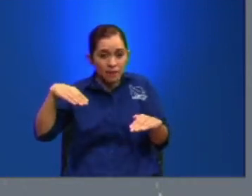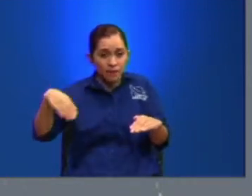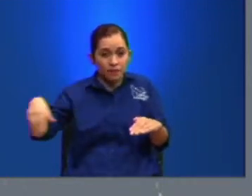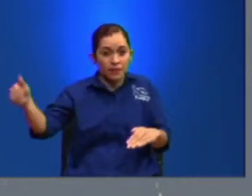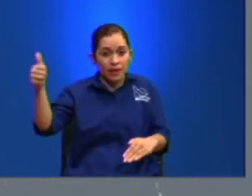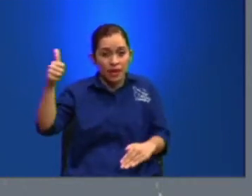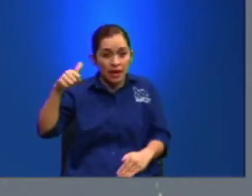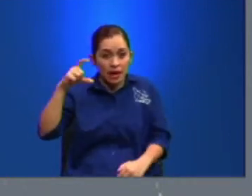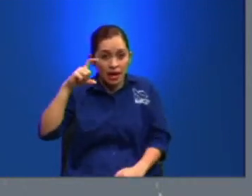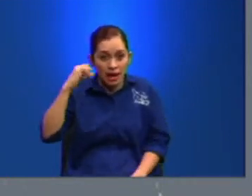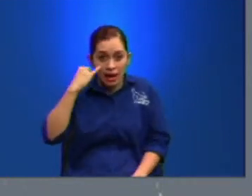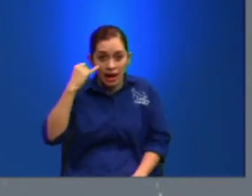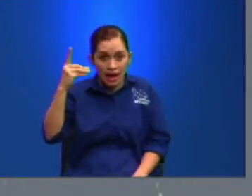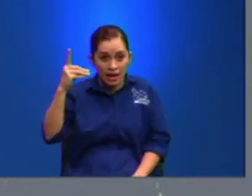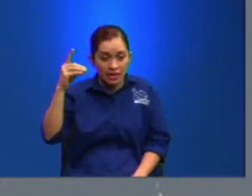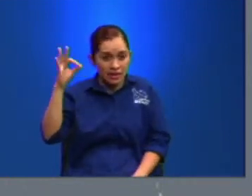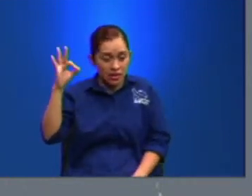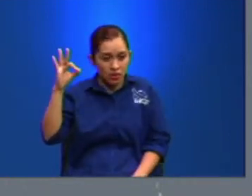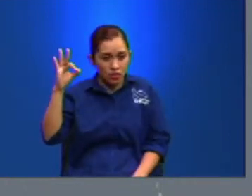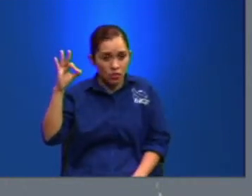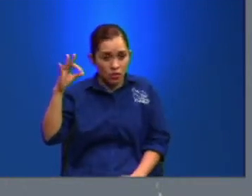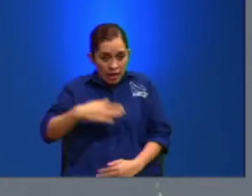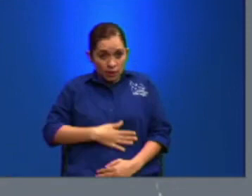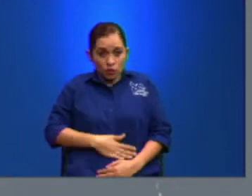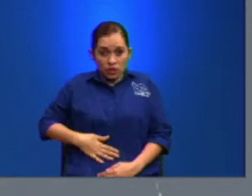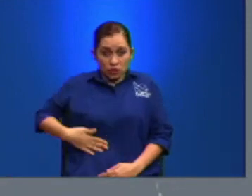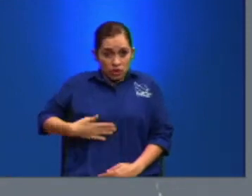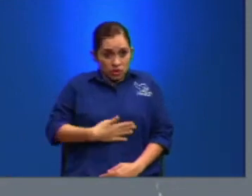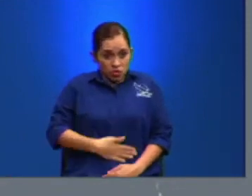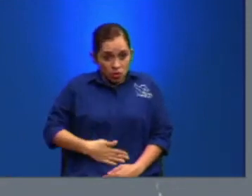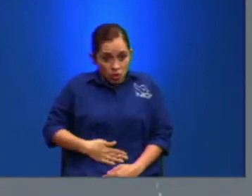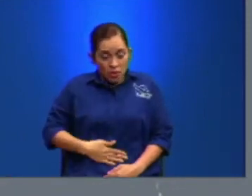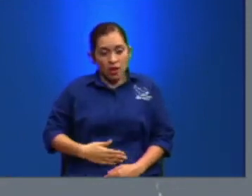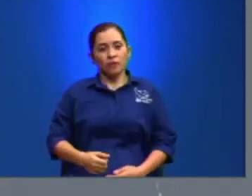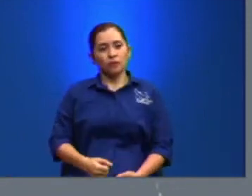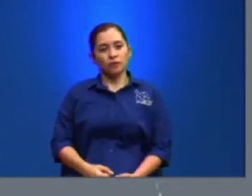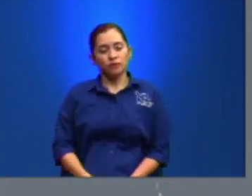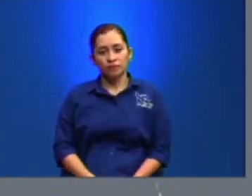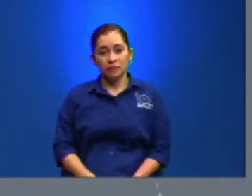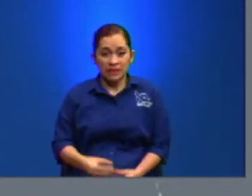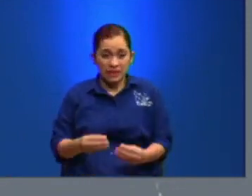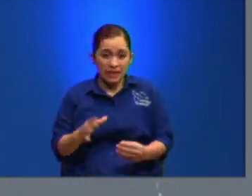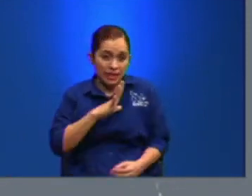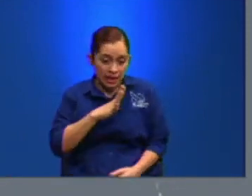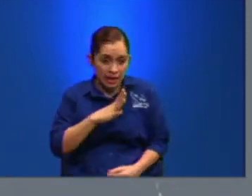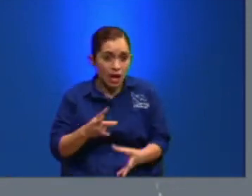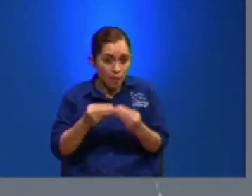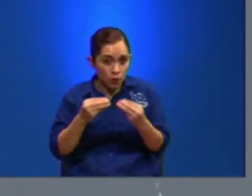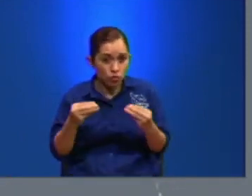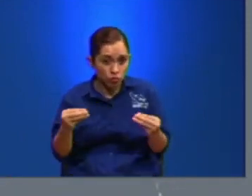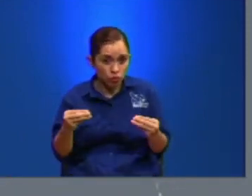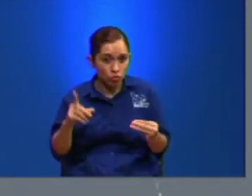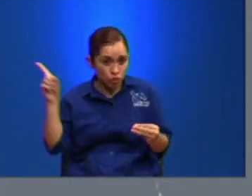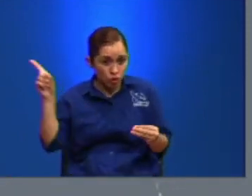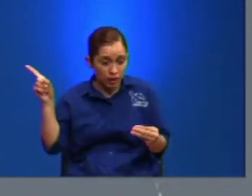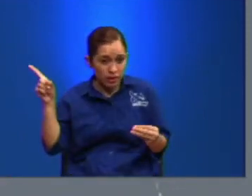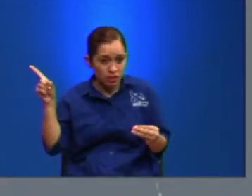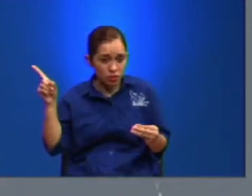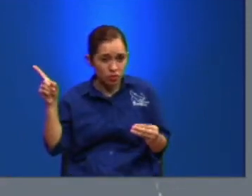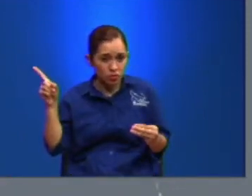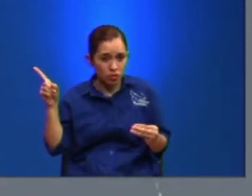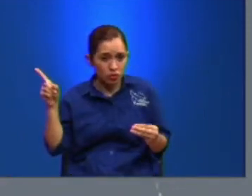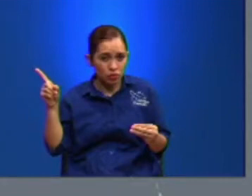en nuestra pancita entonces ya había muchas emil entonces se grababa bastante ácido clorhídrico y venían las